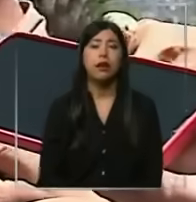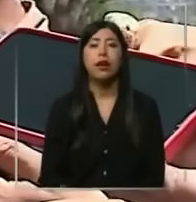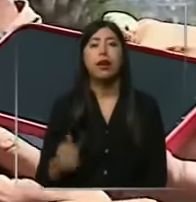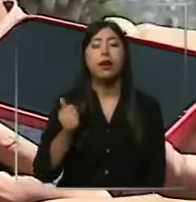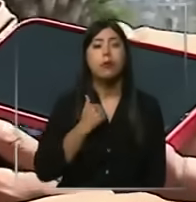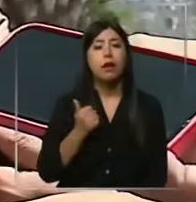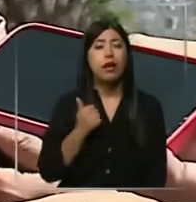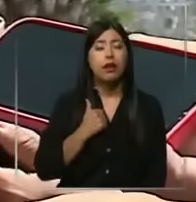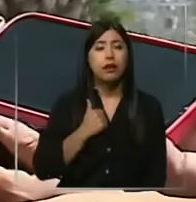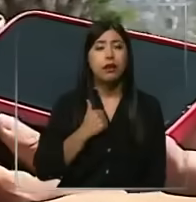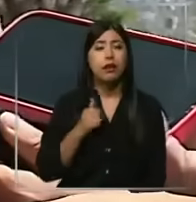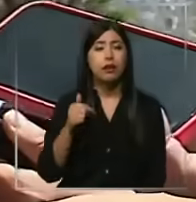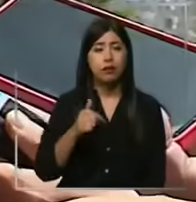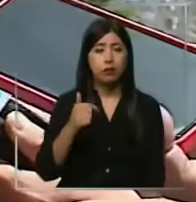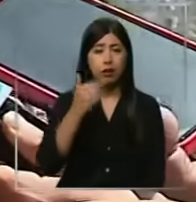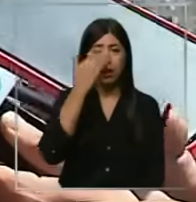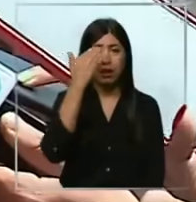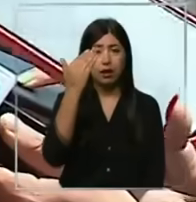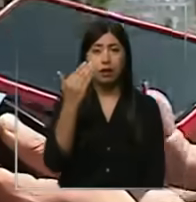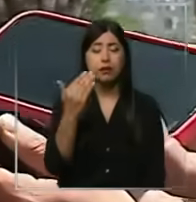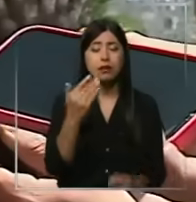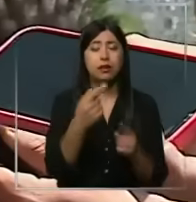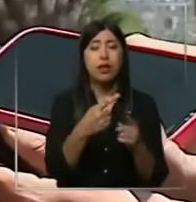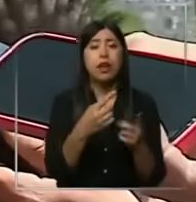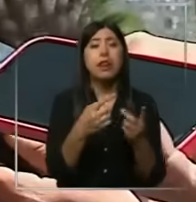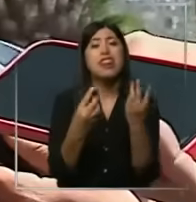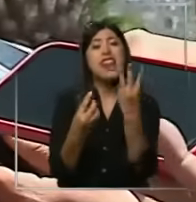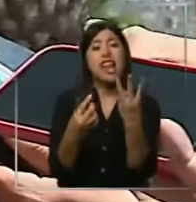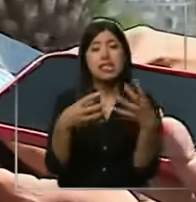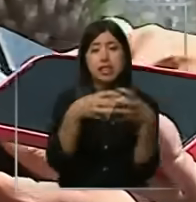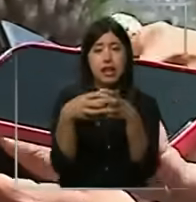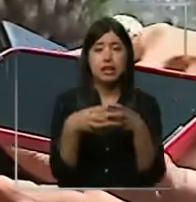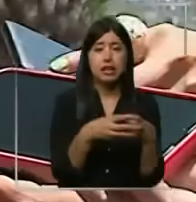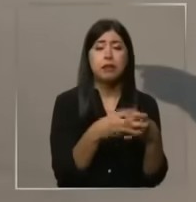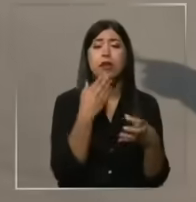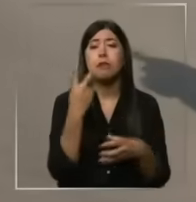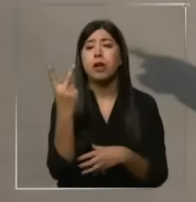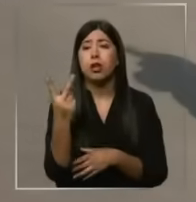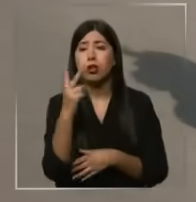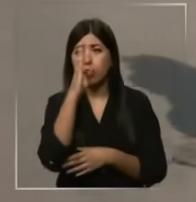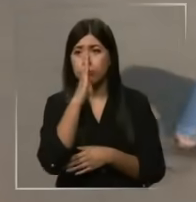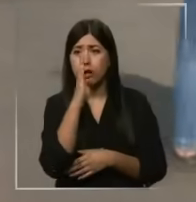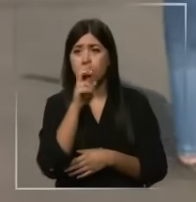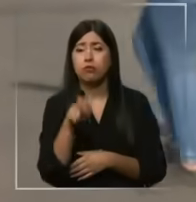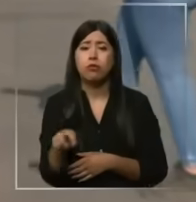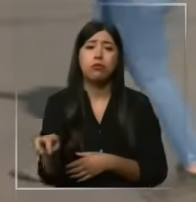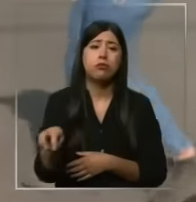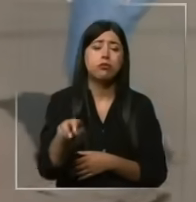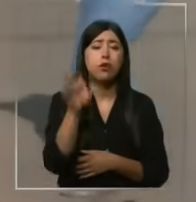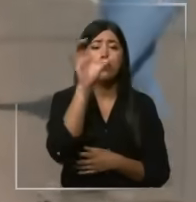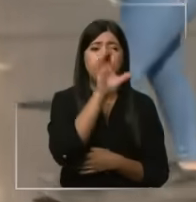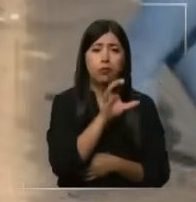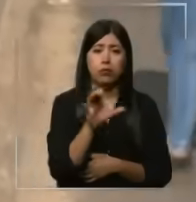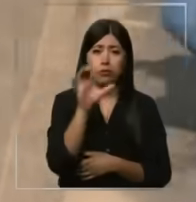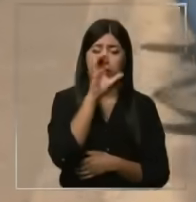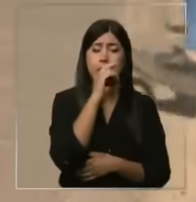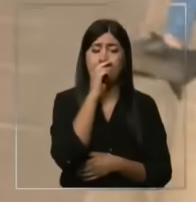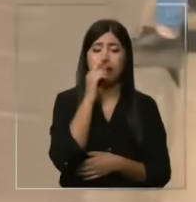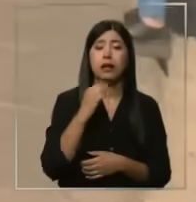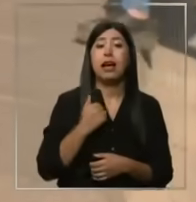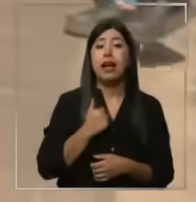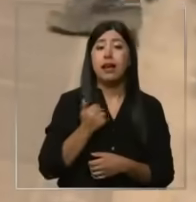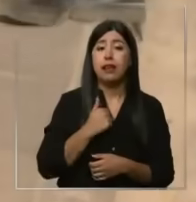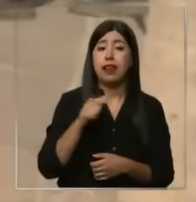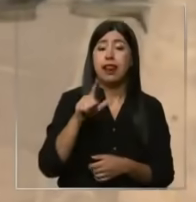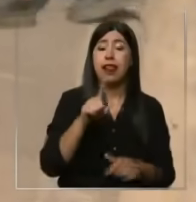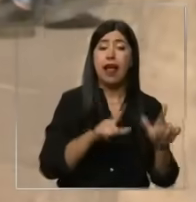reforzó este día de hoy con 3 equipos más 2 canes de búsqueda de personas. Carabineros de Chile también reforzó la